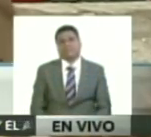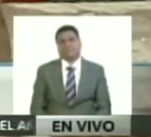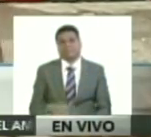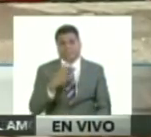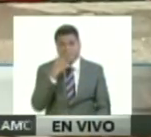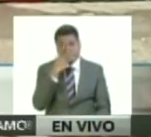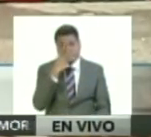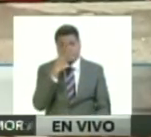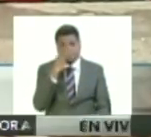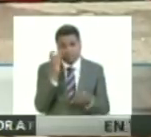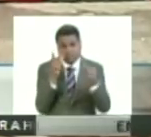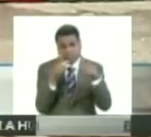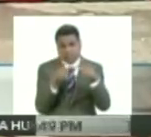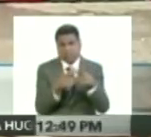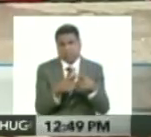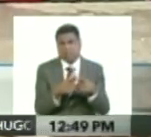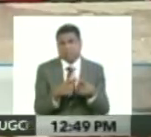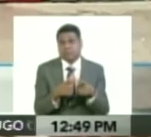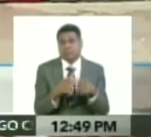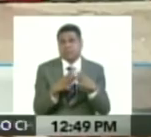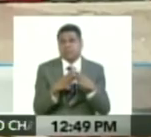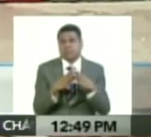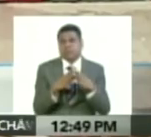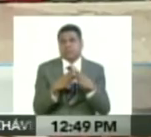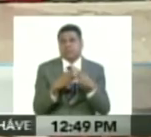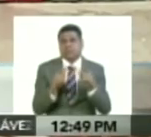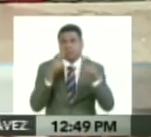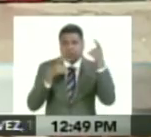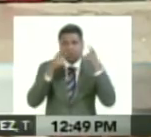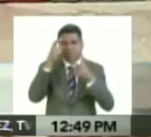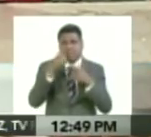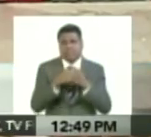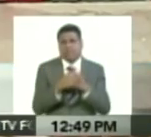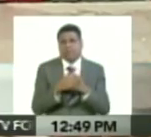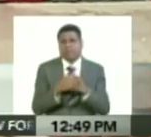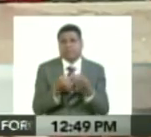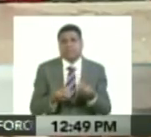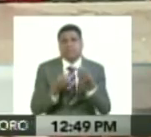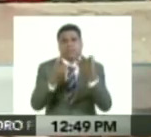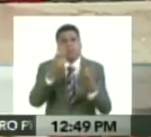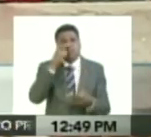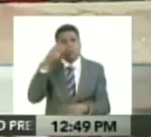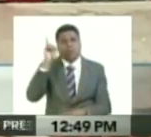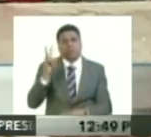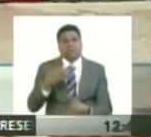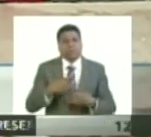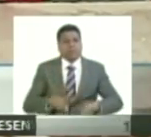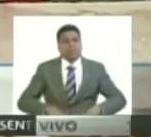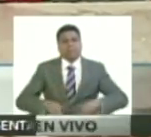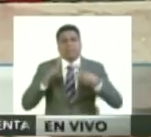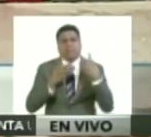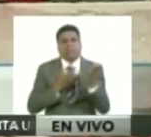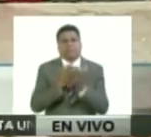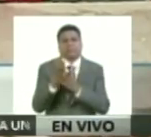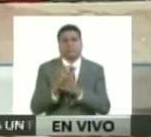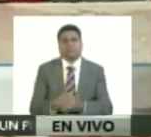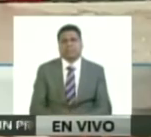resumen de lo que Chávez le dio al pueblo de Venezuela, la vida entera. Y